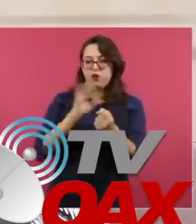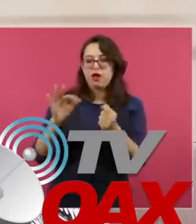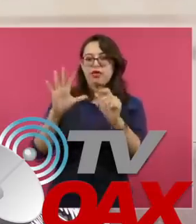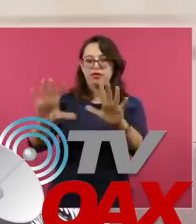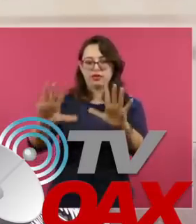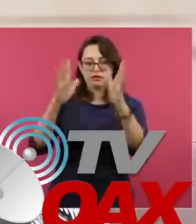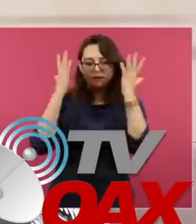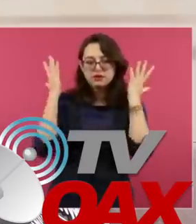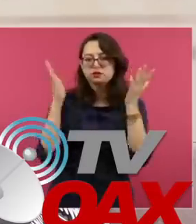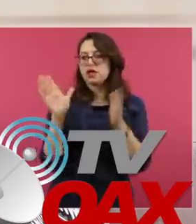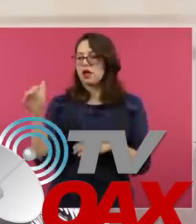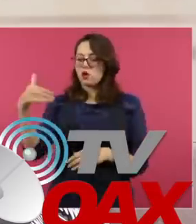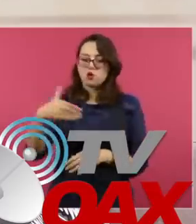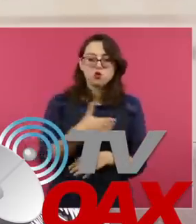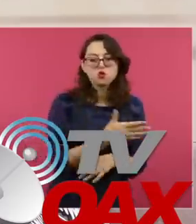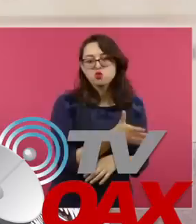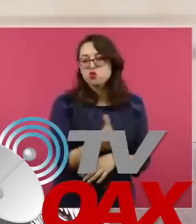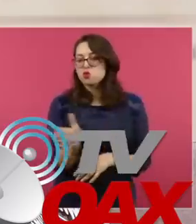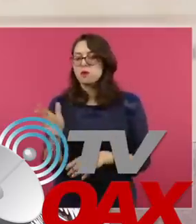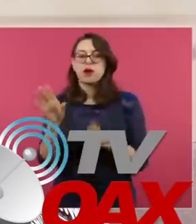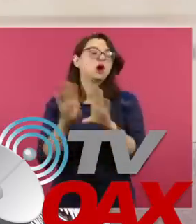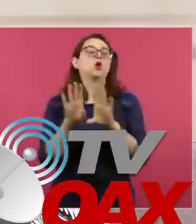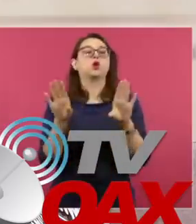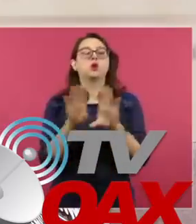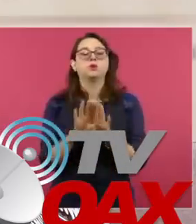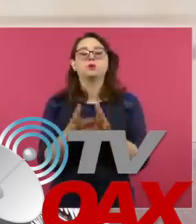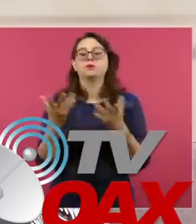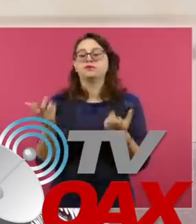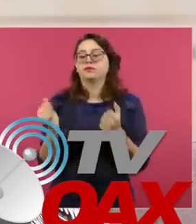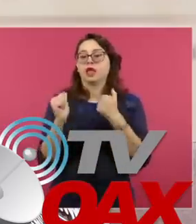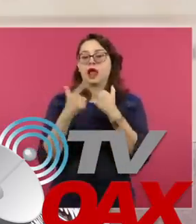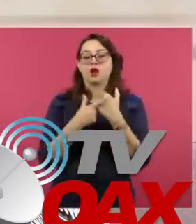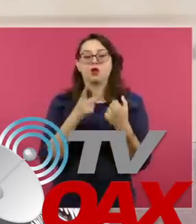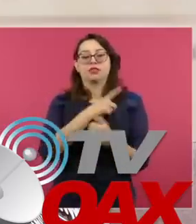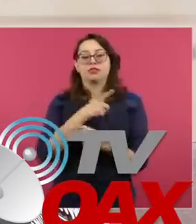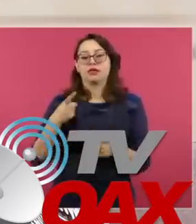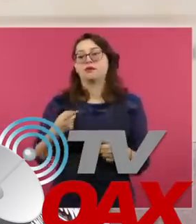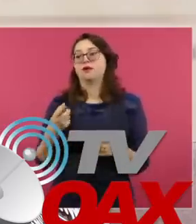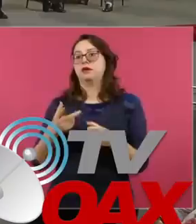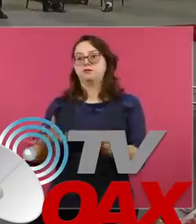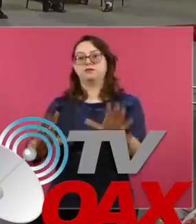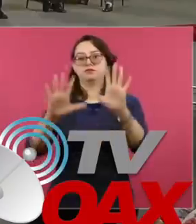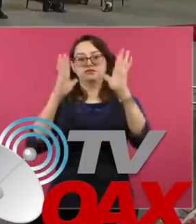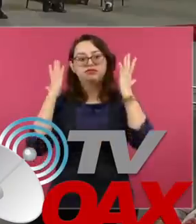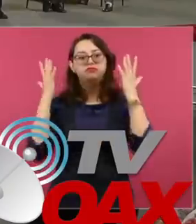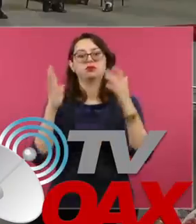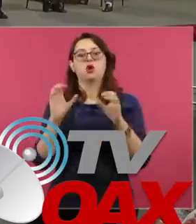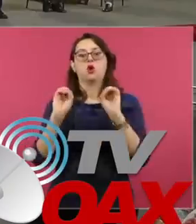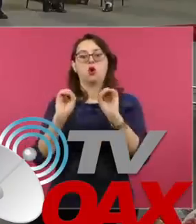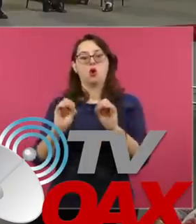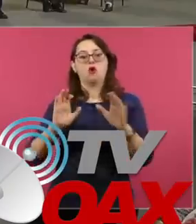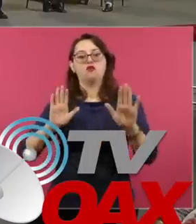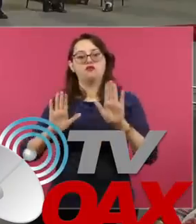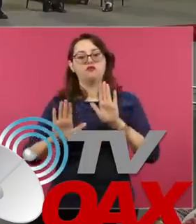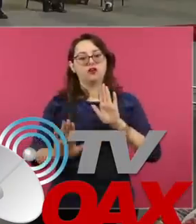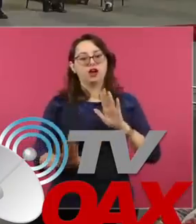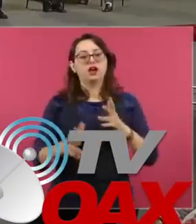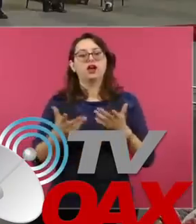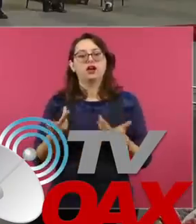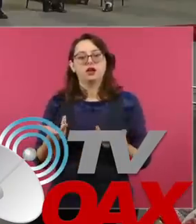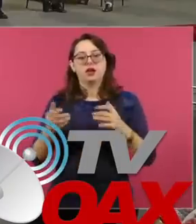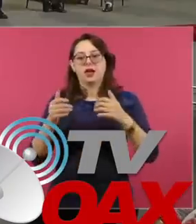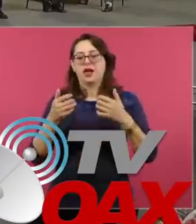en dónde hay alguna curva, en dónde hay alguna alerta de algún freno que se tenga que incluir y en dónde hay